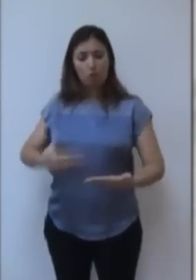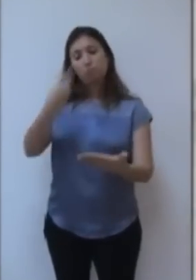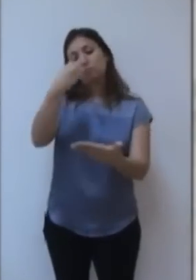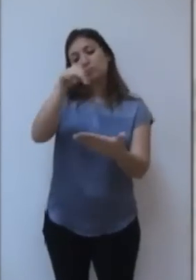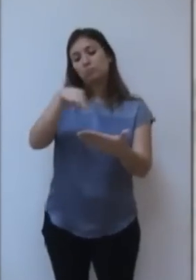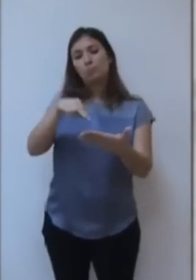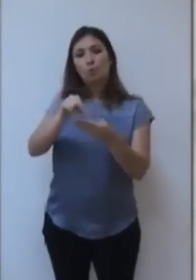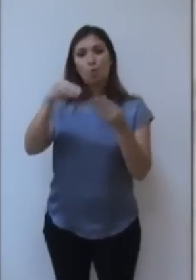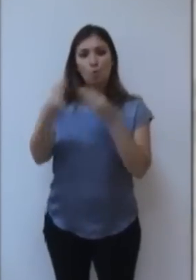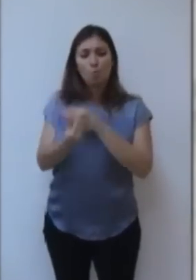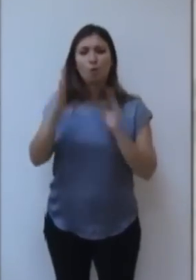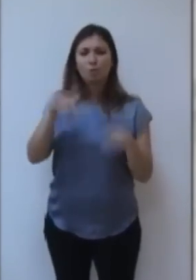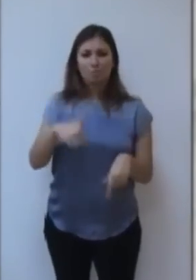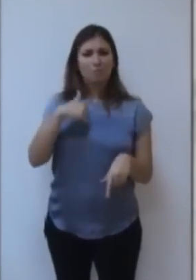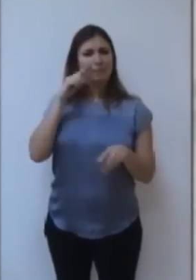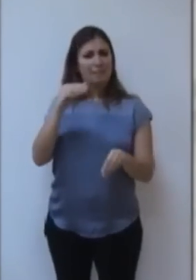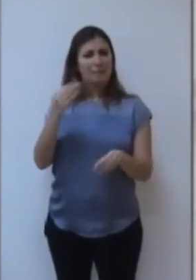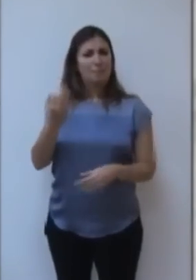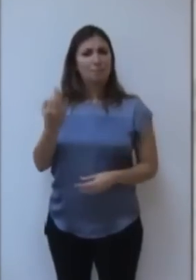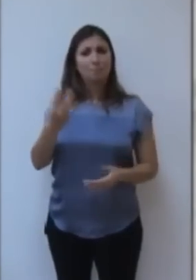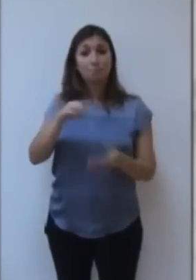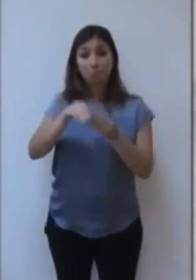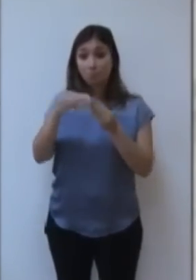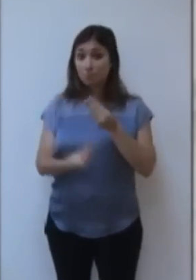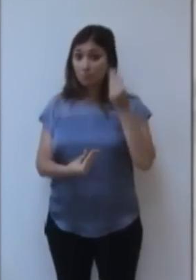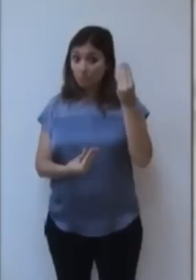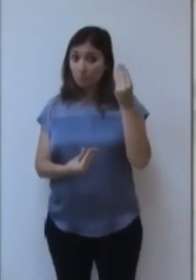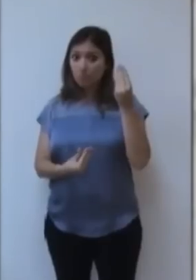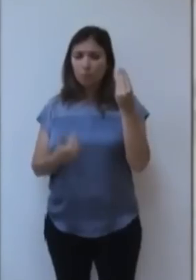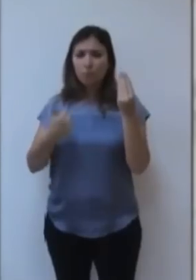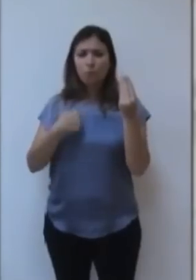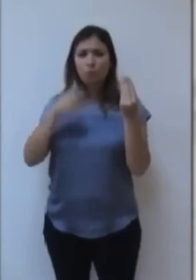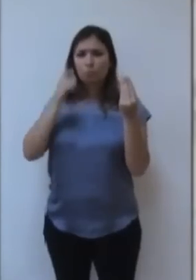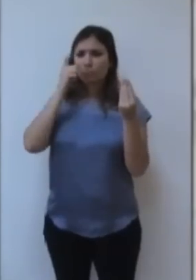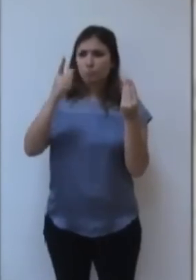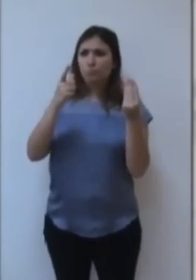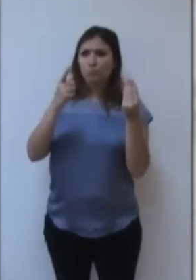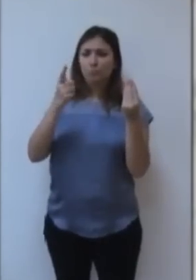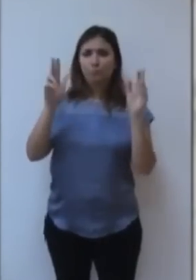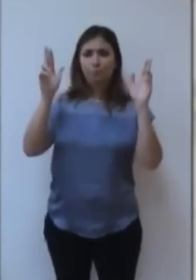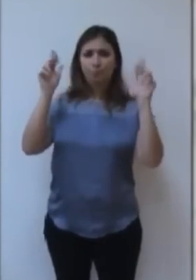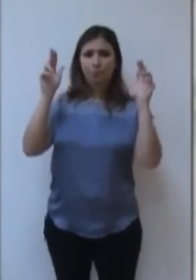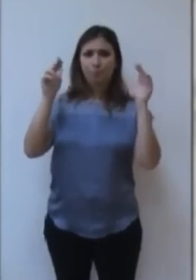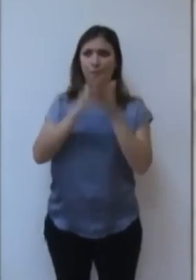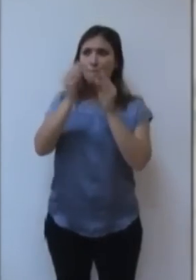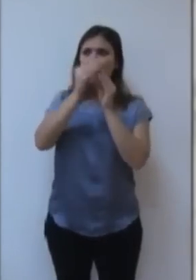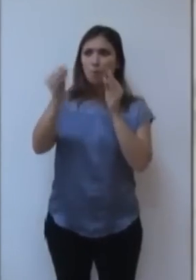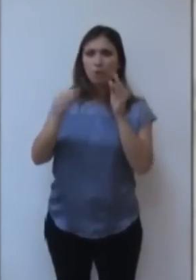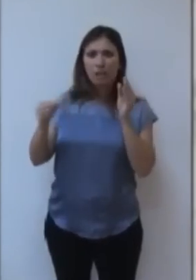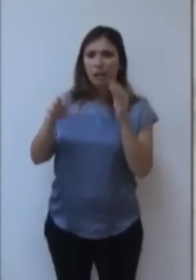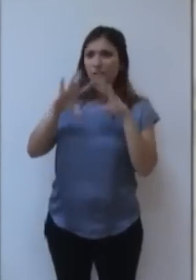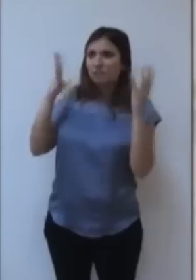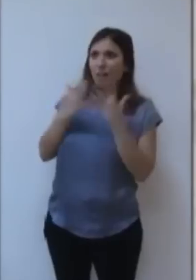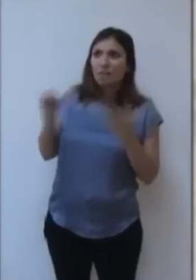del documento, pero luego me llamó la atención que es un documento que estoy encontrando, entre comillas, en las bibliotecas de medio mundo. O sea,